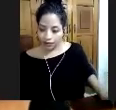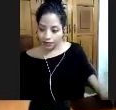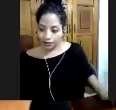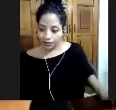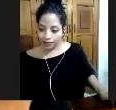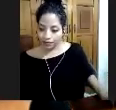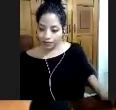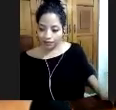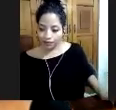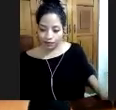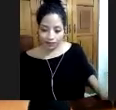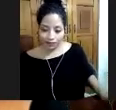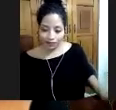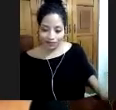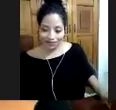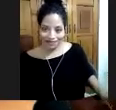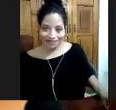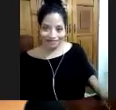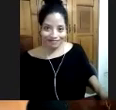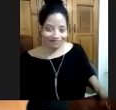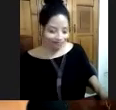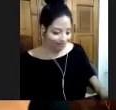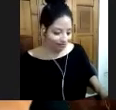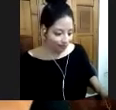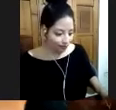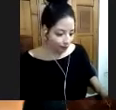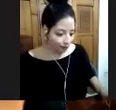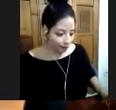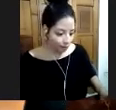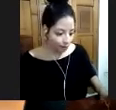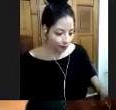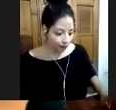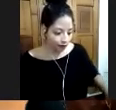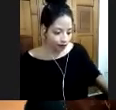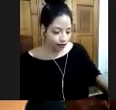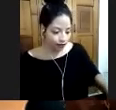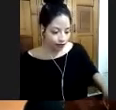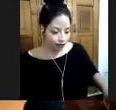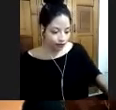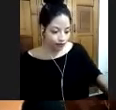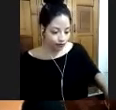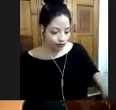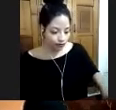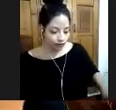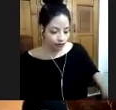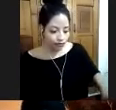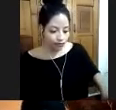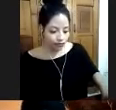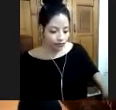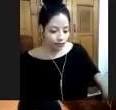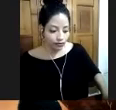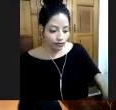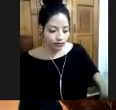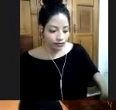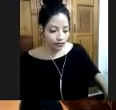Hola, aquí estamos. Bueno, debo decirle que la digitalización a